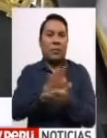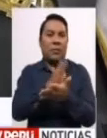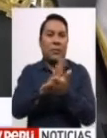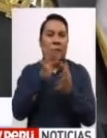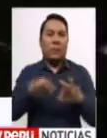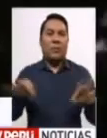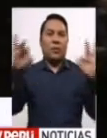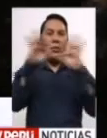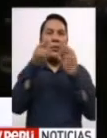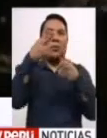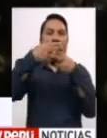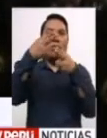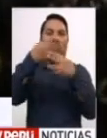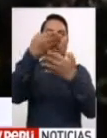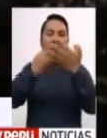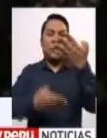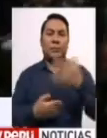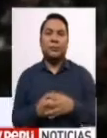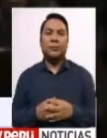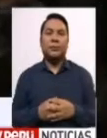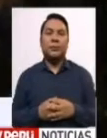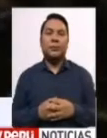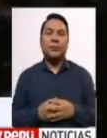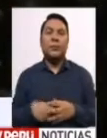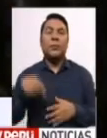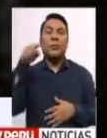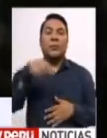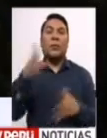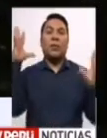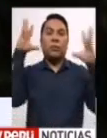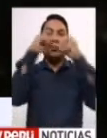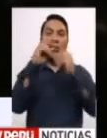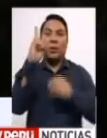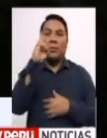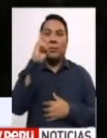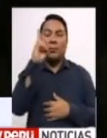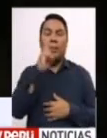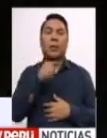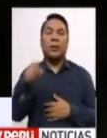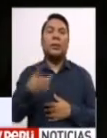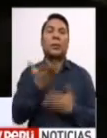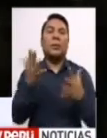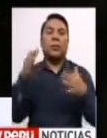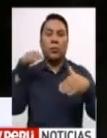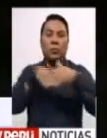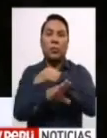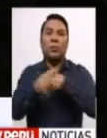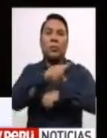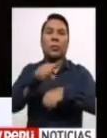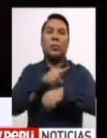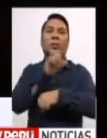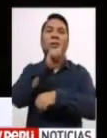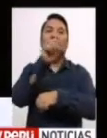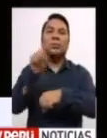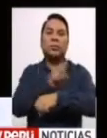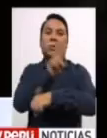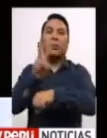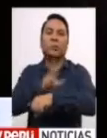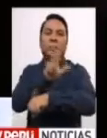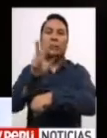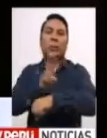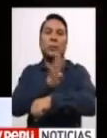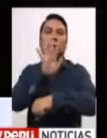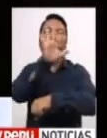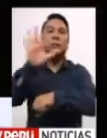del análisis. La intervención ejecutada la madrugada del viernes duró aproximadamente 5 horas. Tiempo que permitió